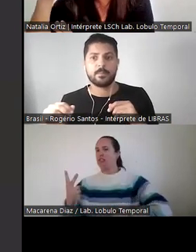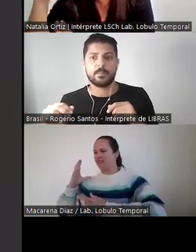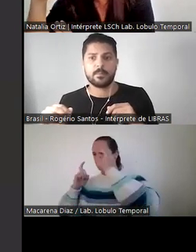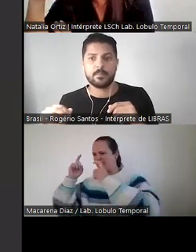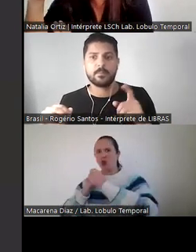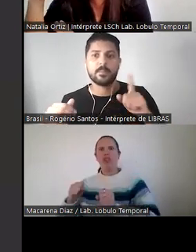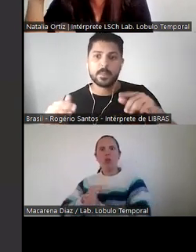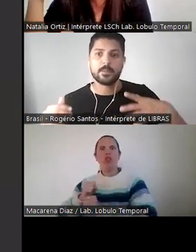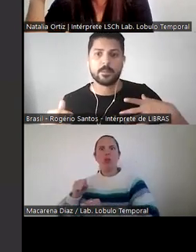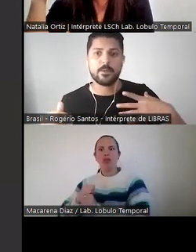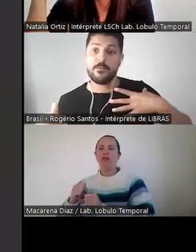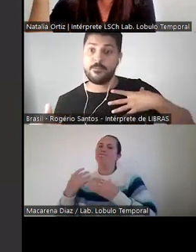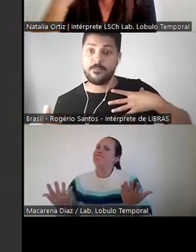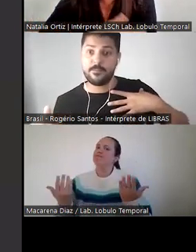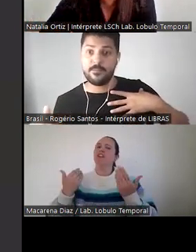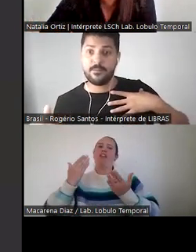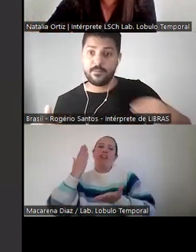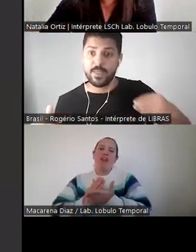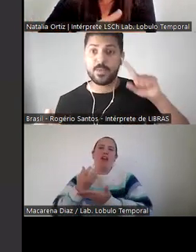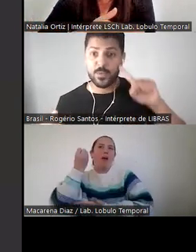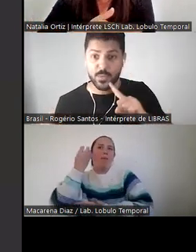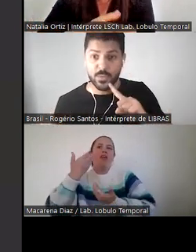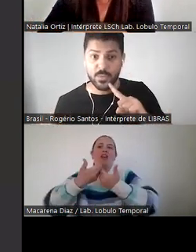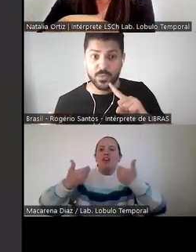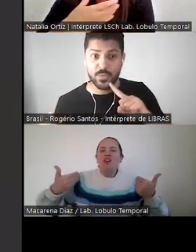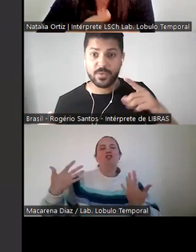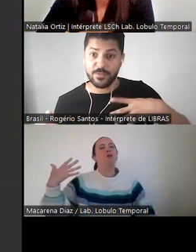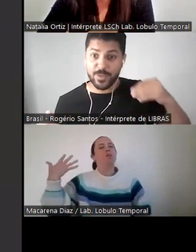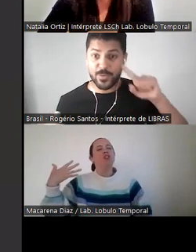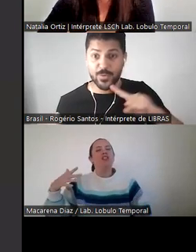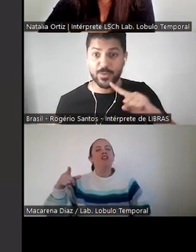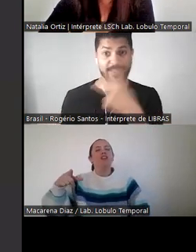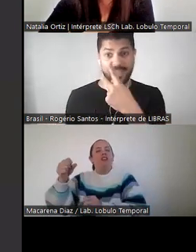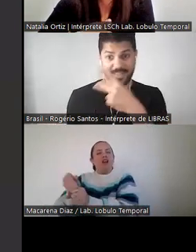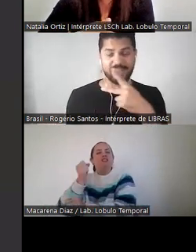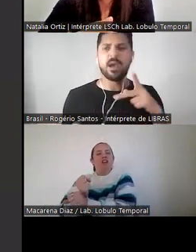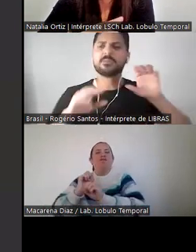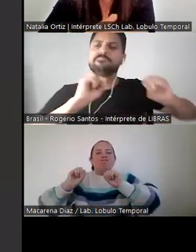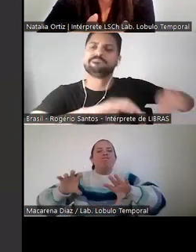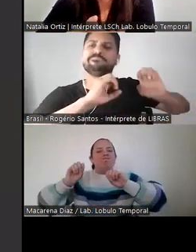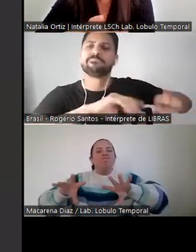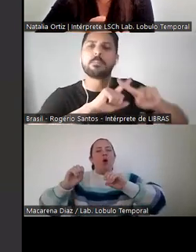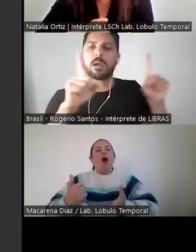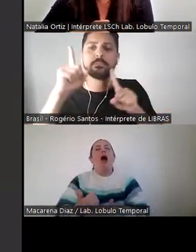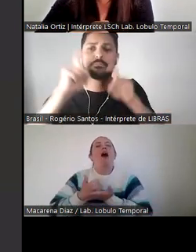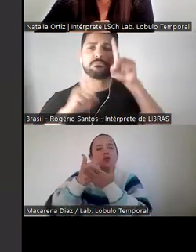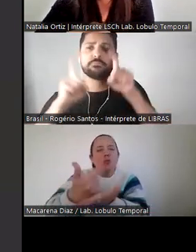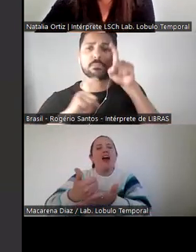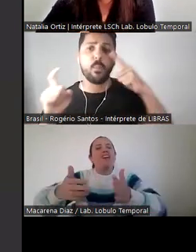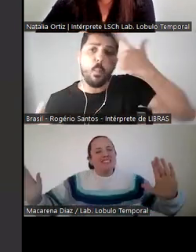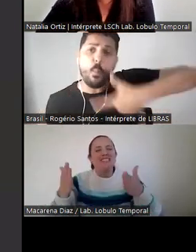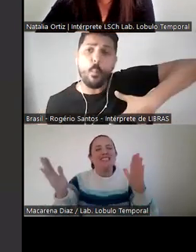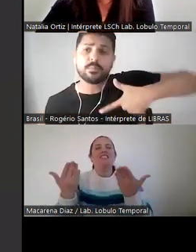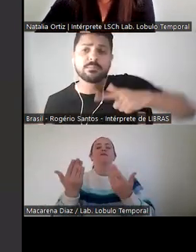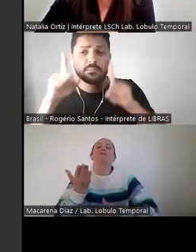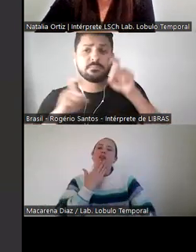no incluyen la expresión. La expresión es muy plana, porque están acostumbrados a trabajos que son muy formales, donde uno no se puede expresar